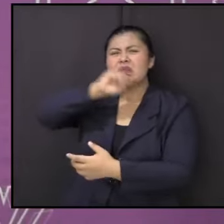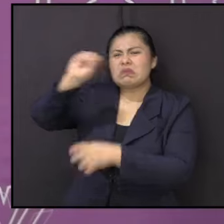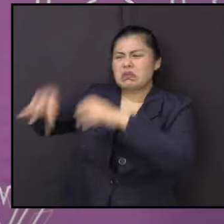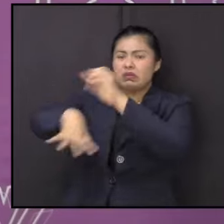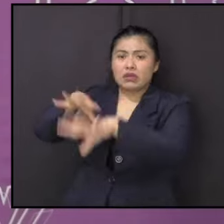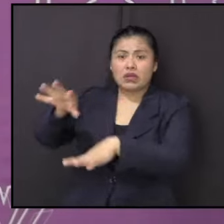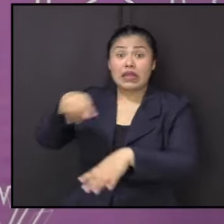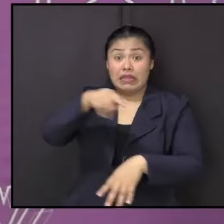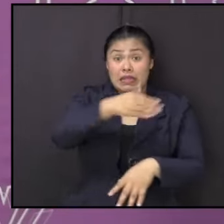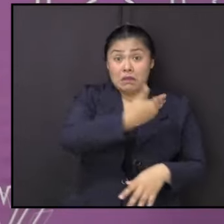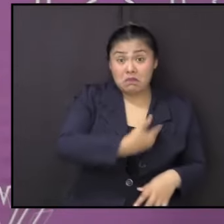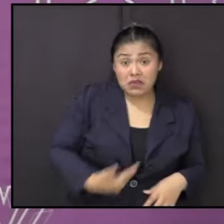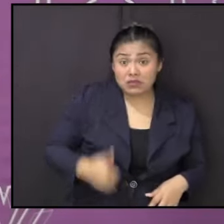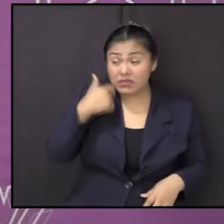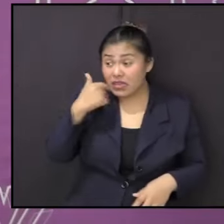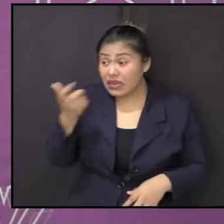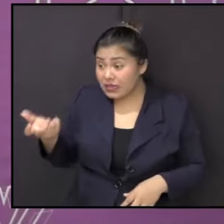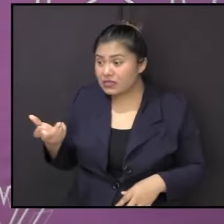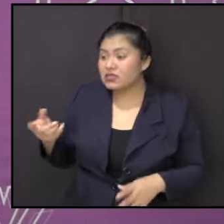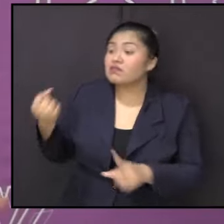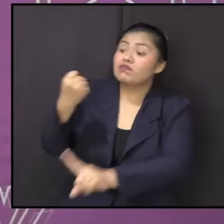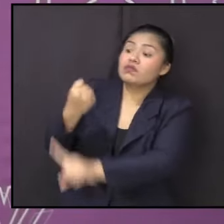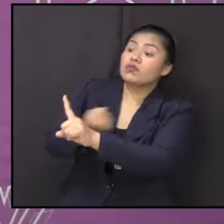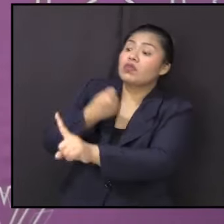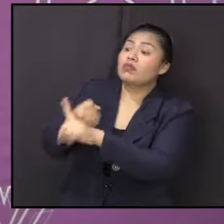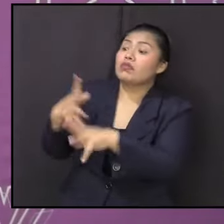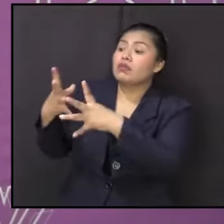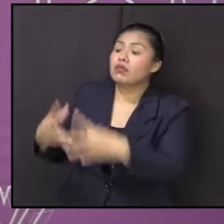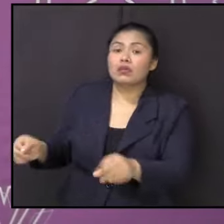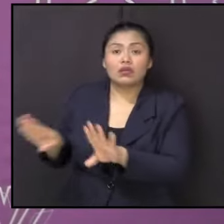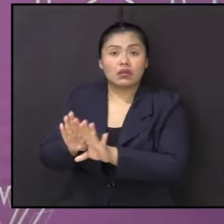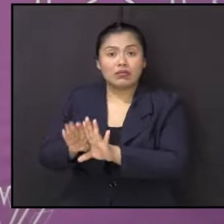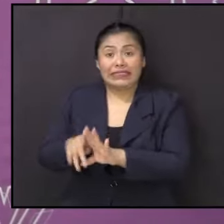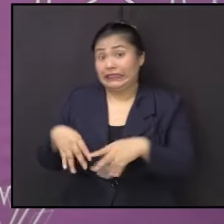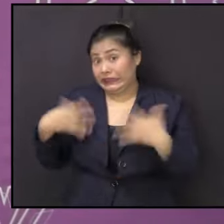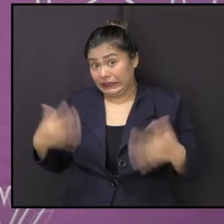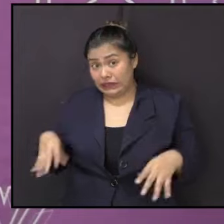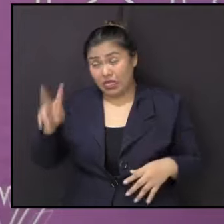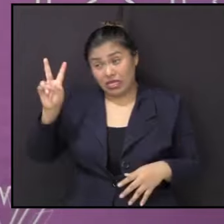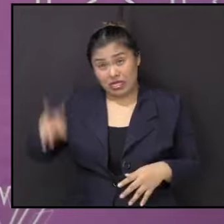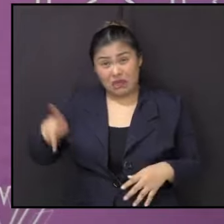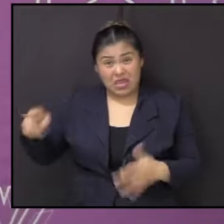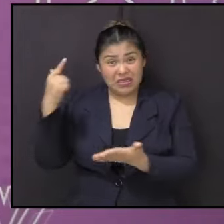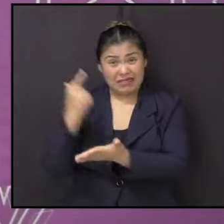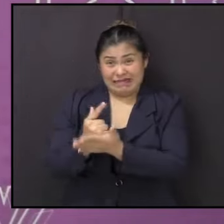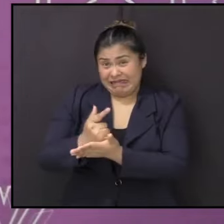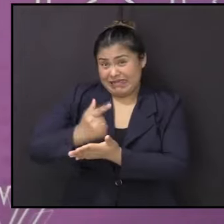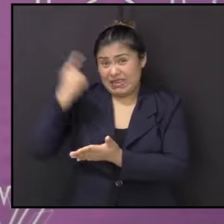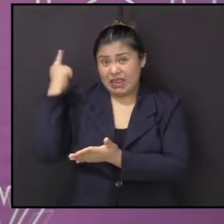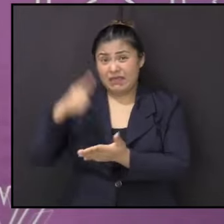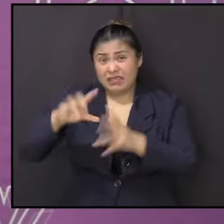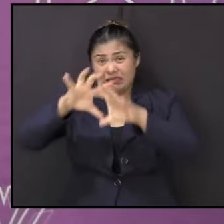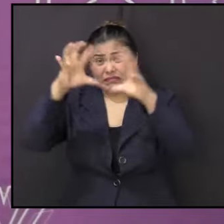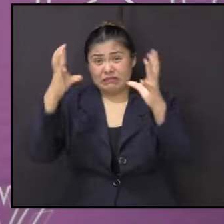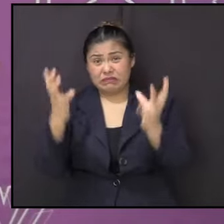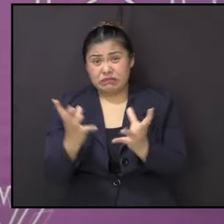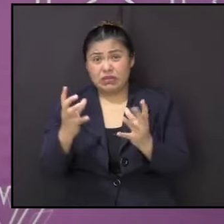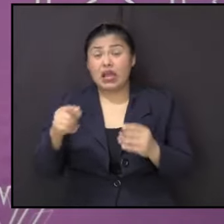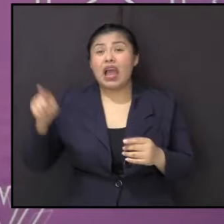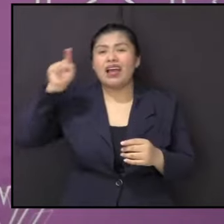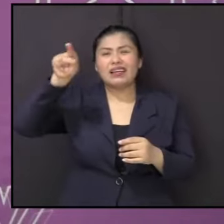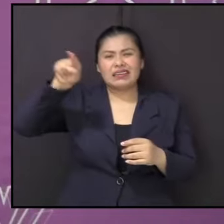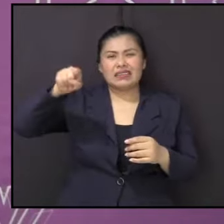resolviera y nunca se resolvió, tiene además un impacto ambiental terrible. Primero porque ha contaminado todo el pantano